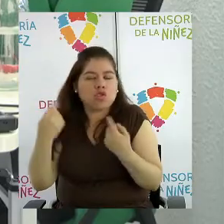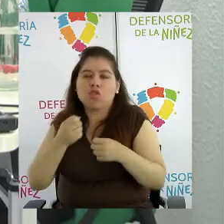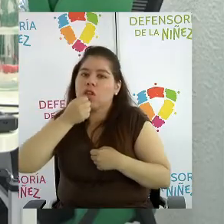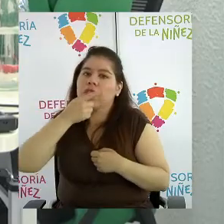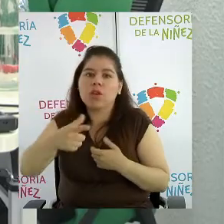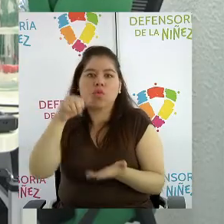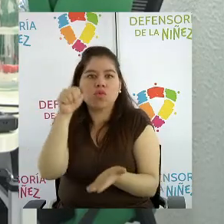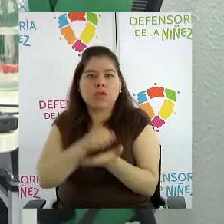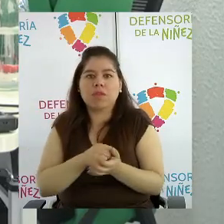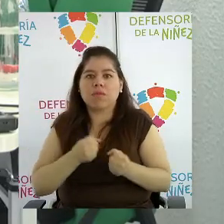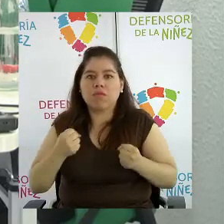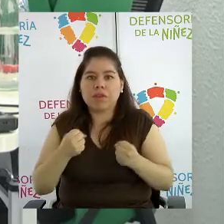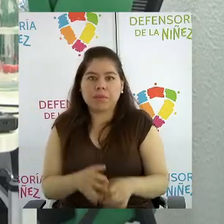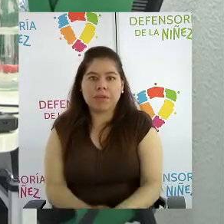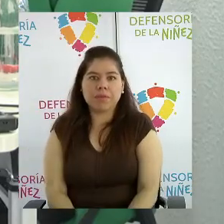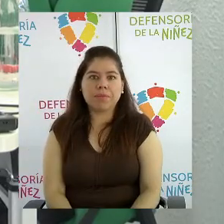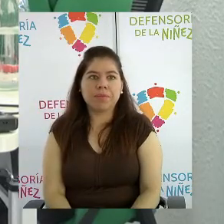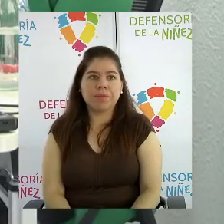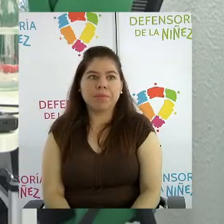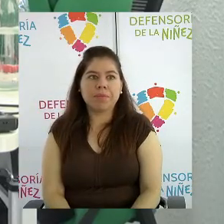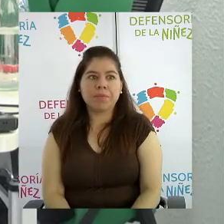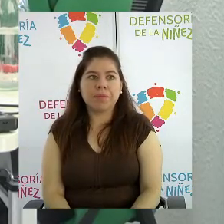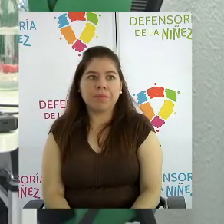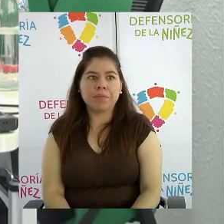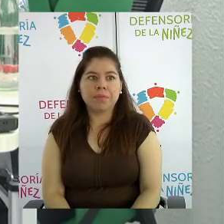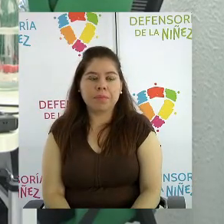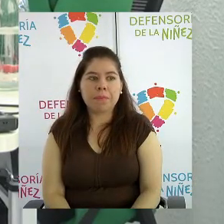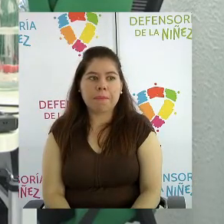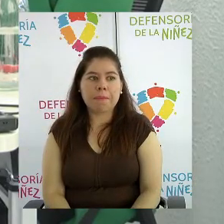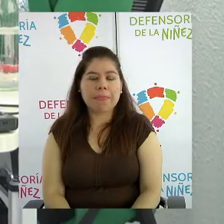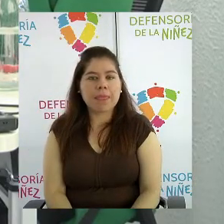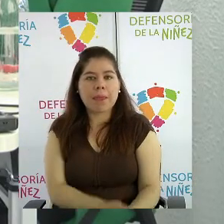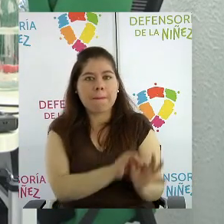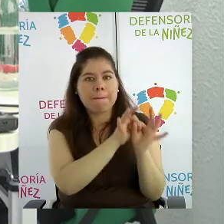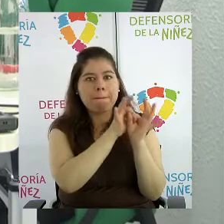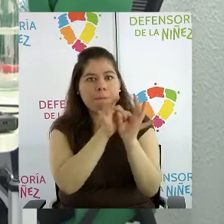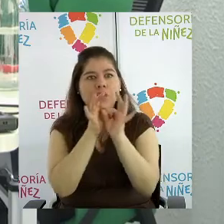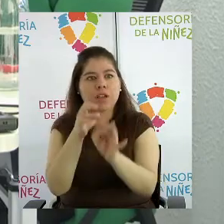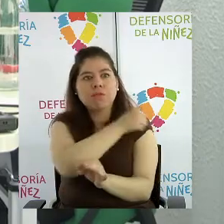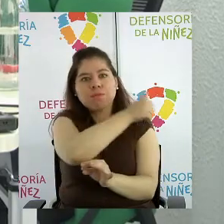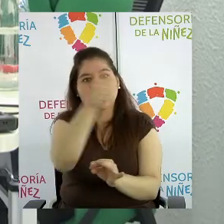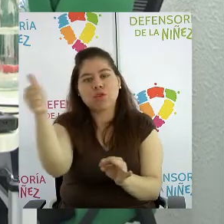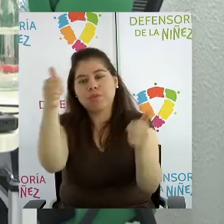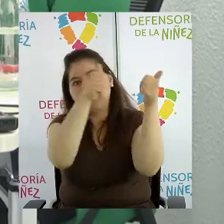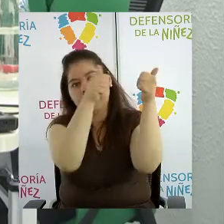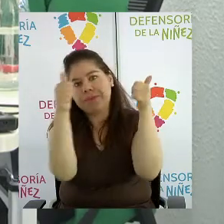¿Vamos? Muchas gracias. Que estén muy bien.